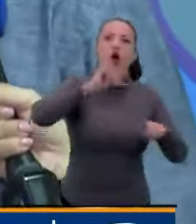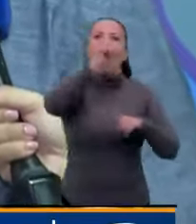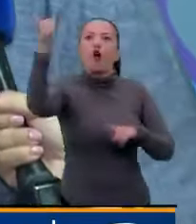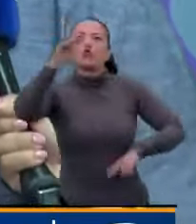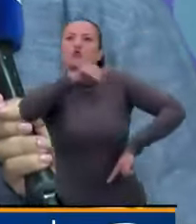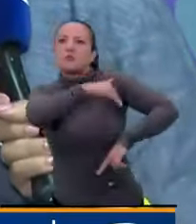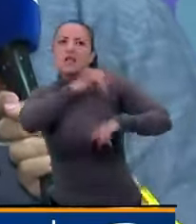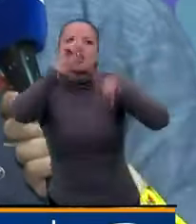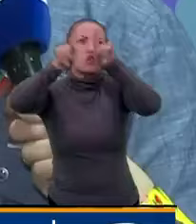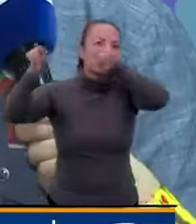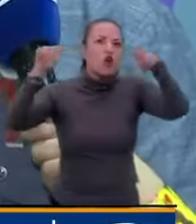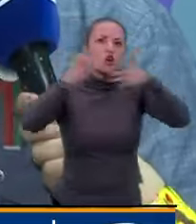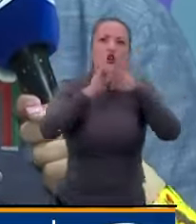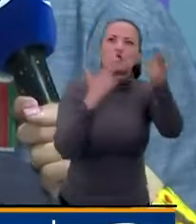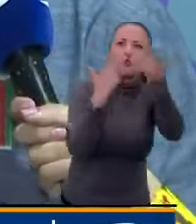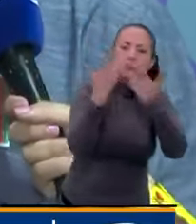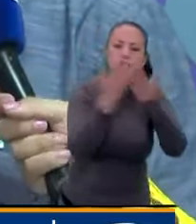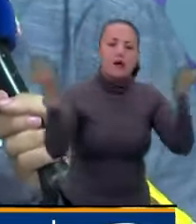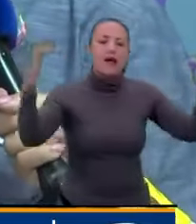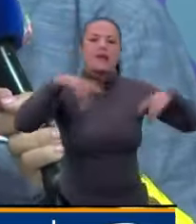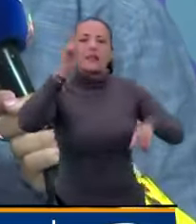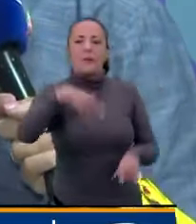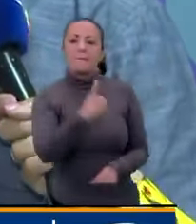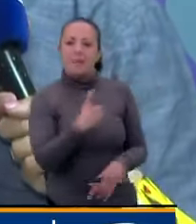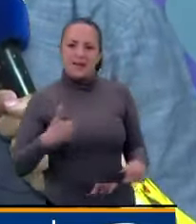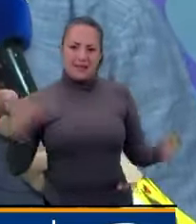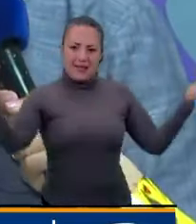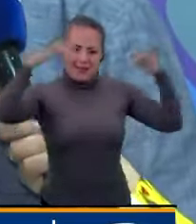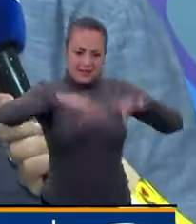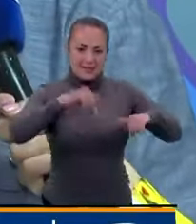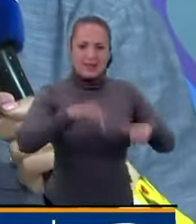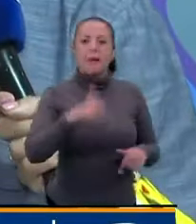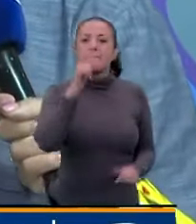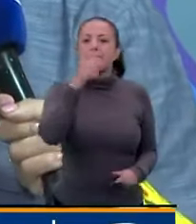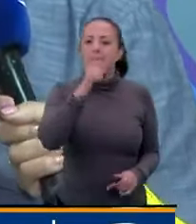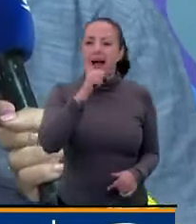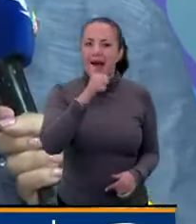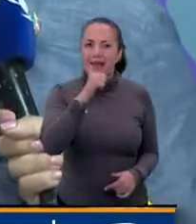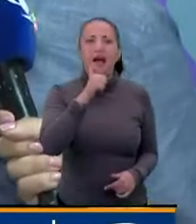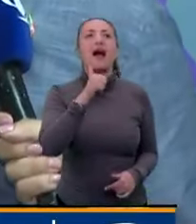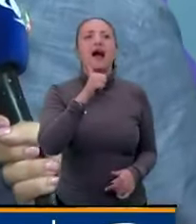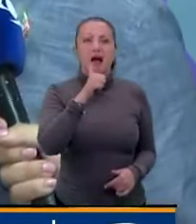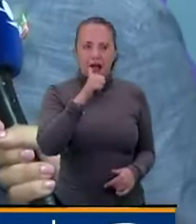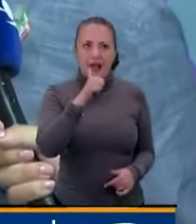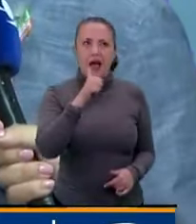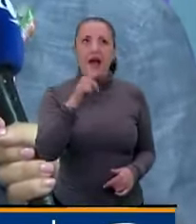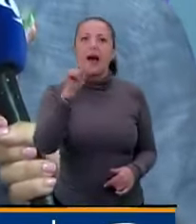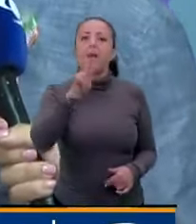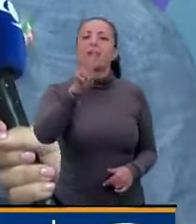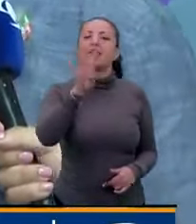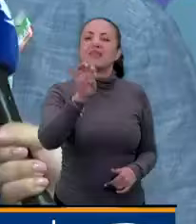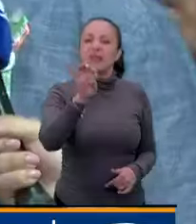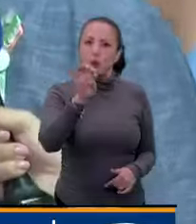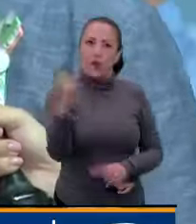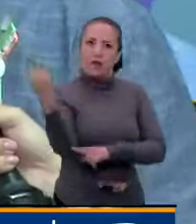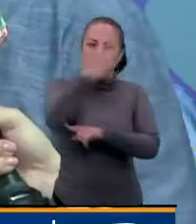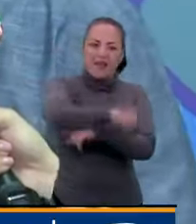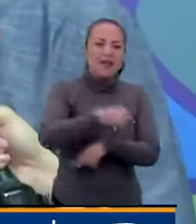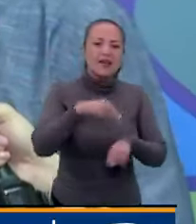pero también al jefes de Estado que van a estar aquí mañana y el día 29 que tenemos el segmento, donde vamos a